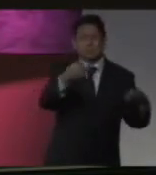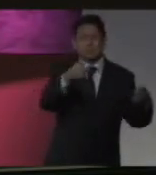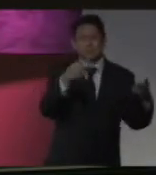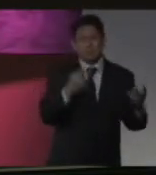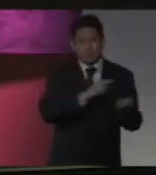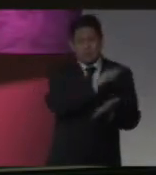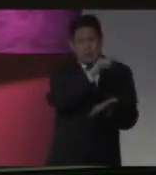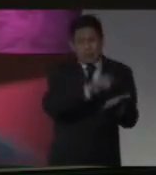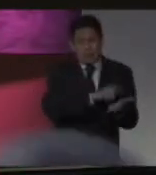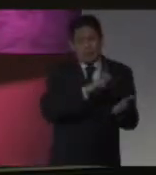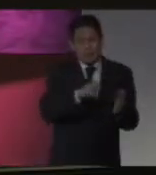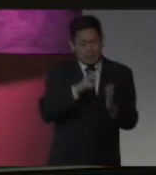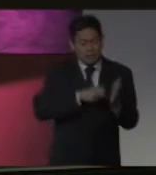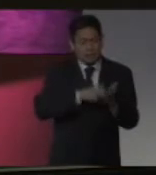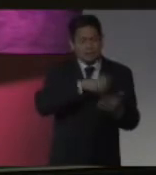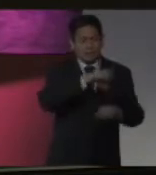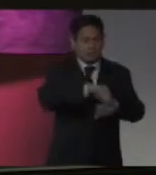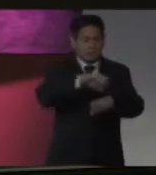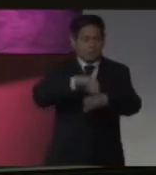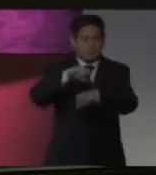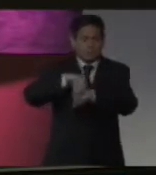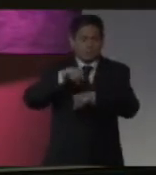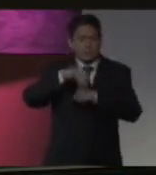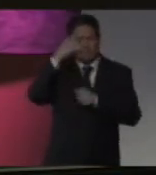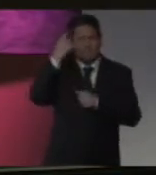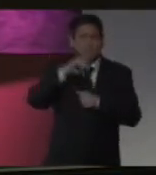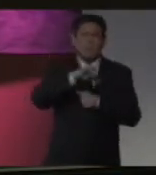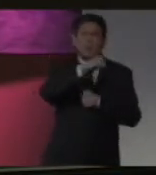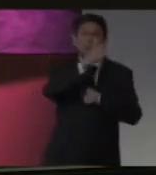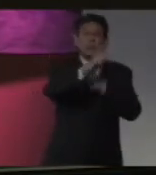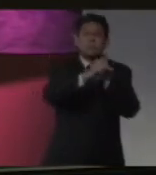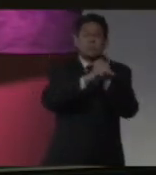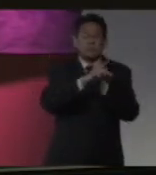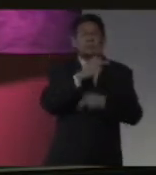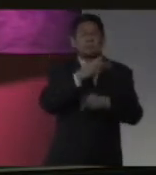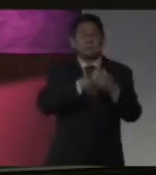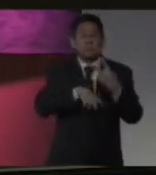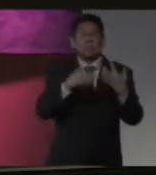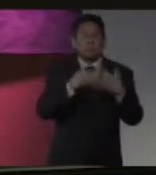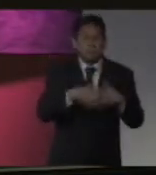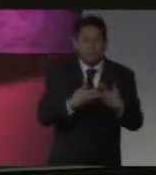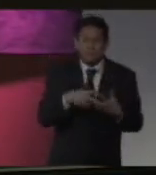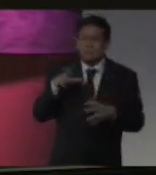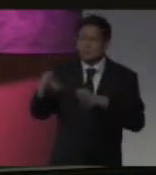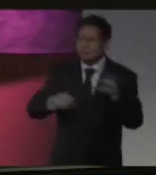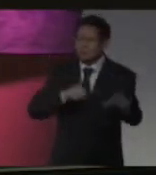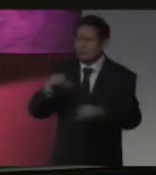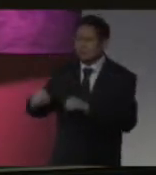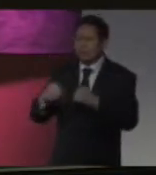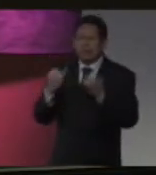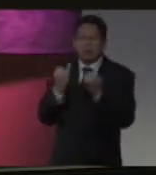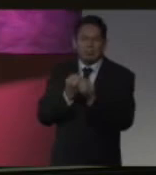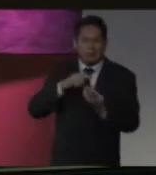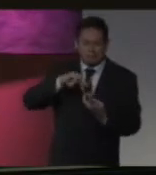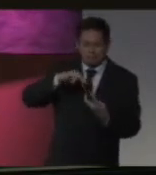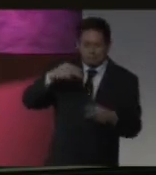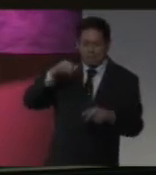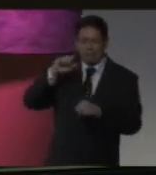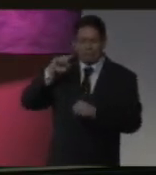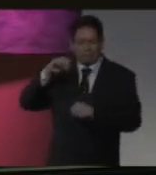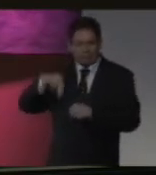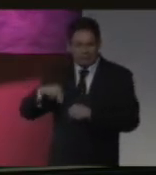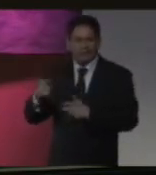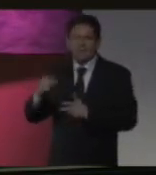el gran capital transnacional aterrice en nuestros territorios y se apropie de todo, del material genético incluso. Apropiación de especies animales,